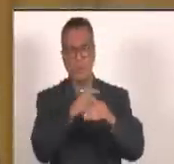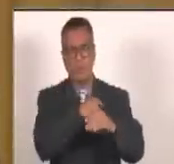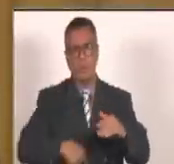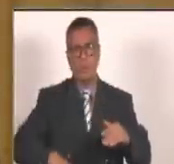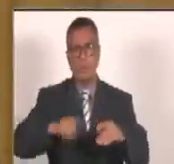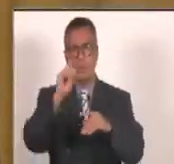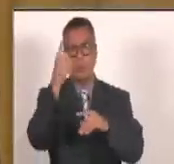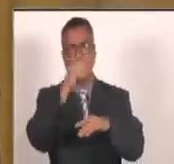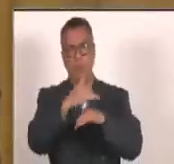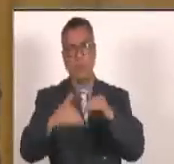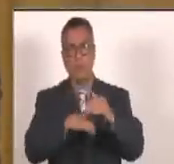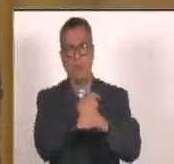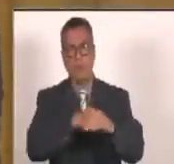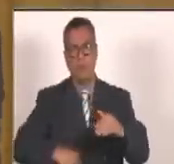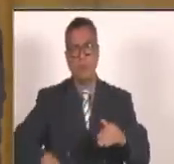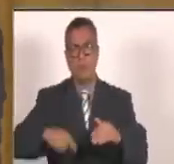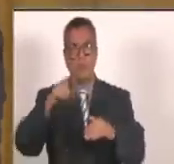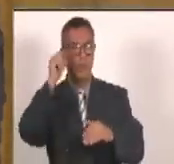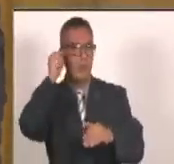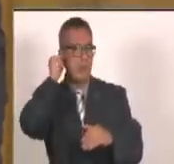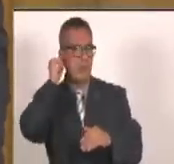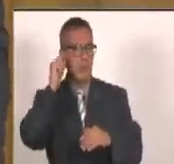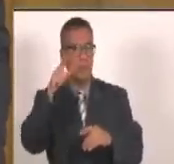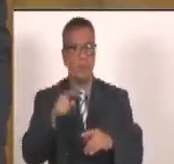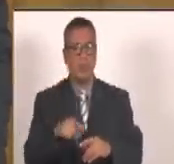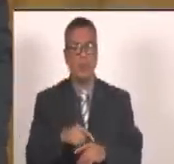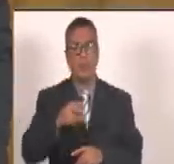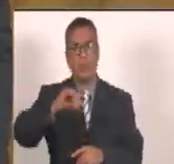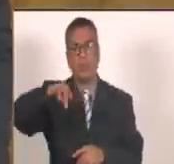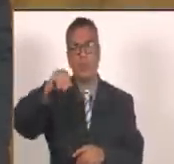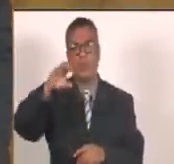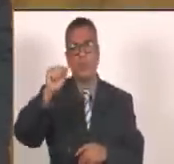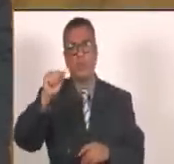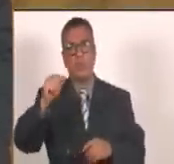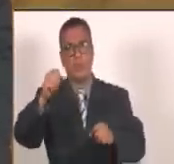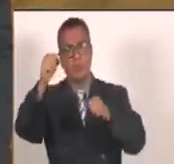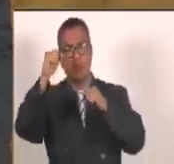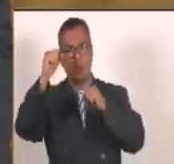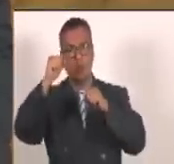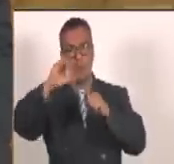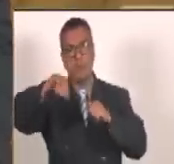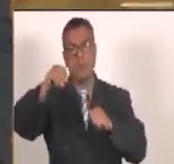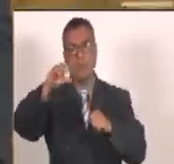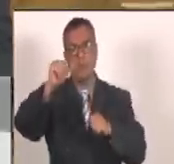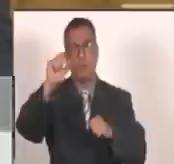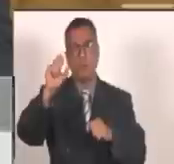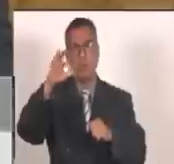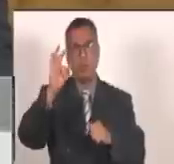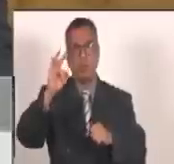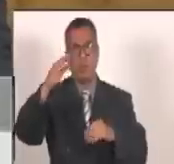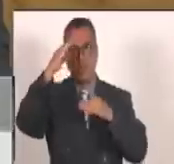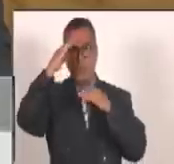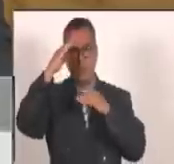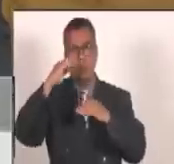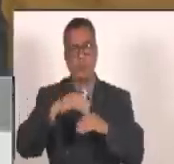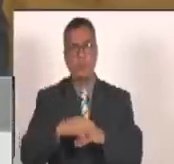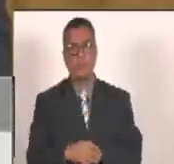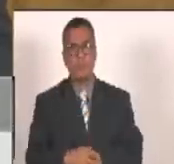vicepresidente, primera vicepresidenta. Hoy nació José Félix Rivas, que viva José Félix Rivas, general